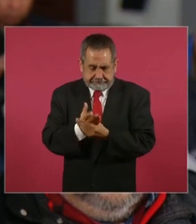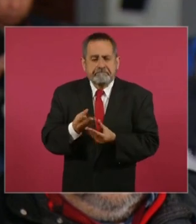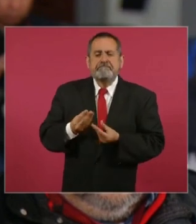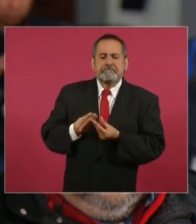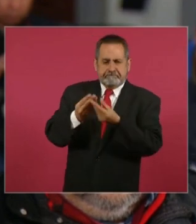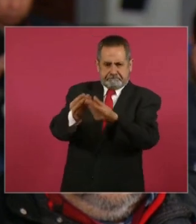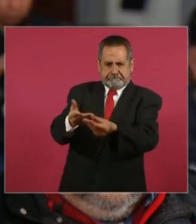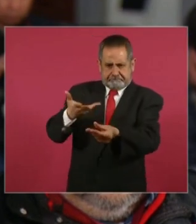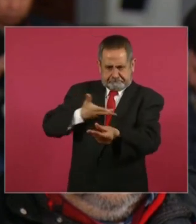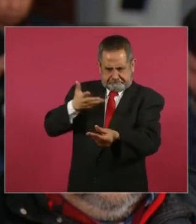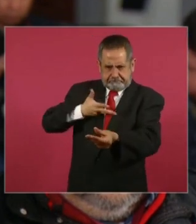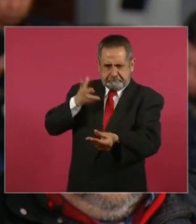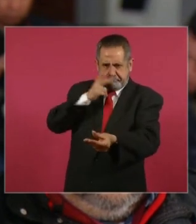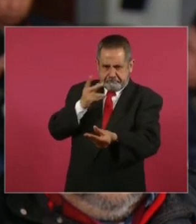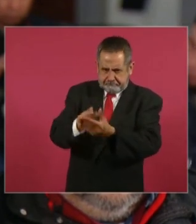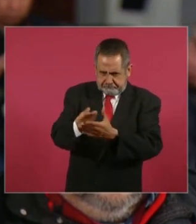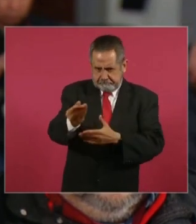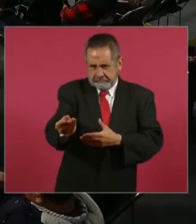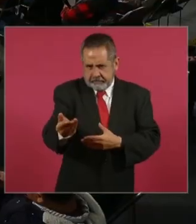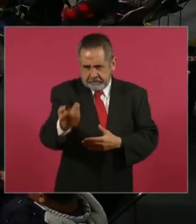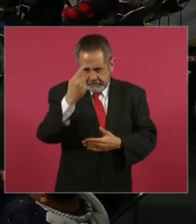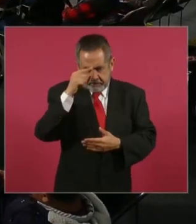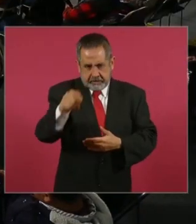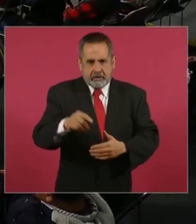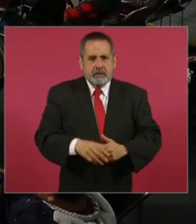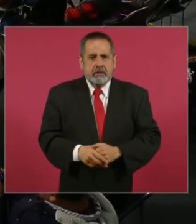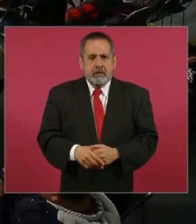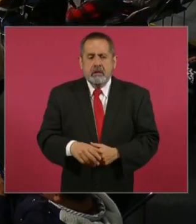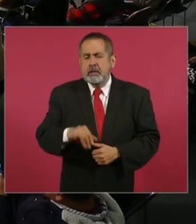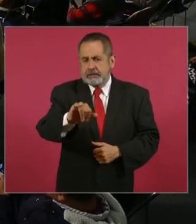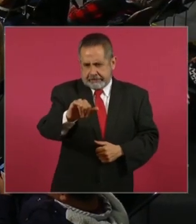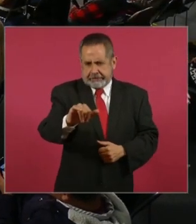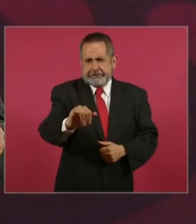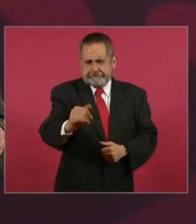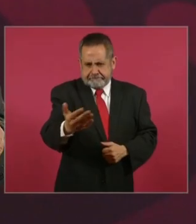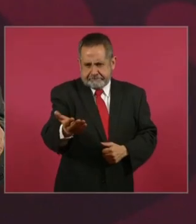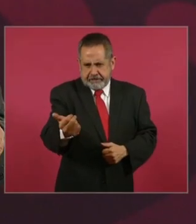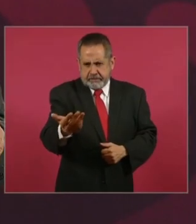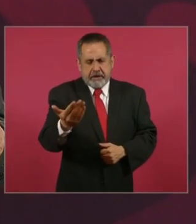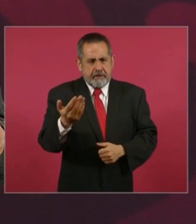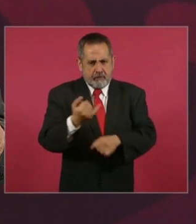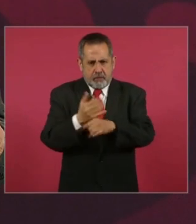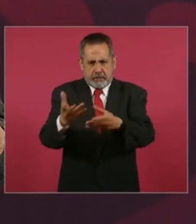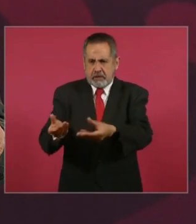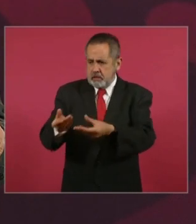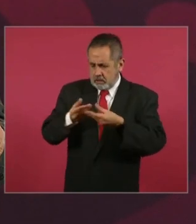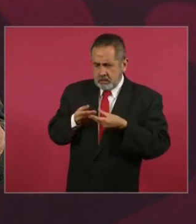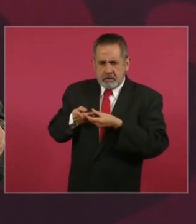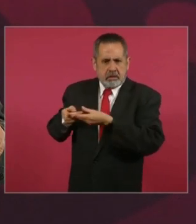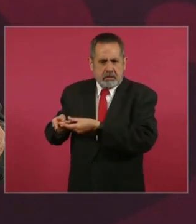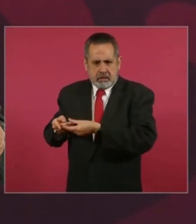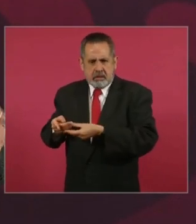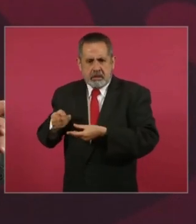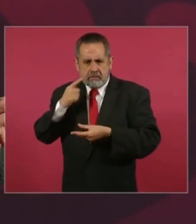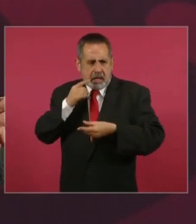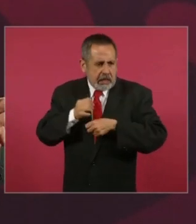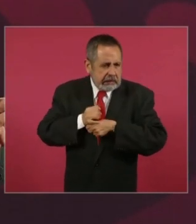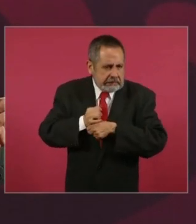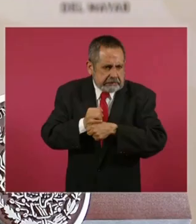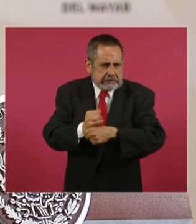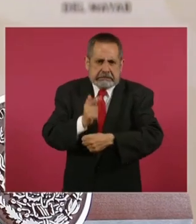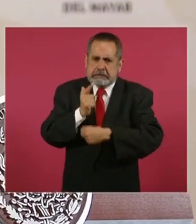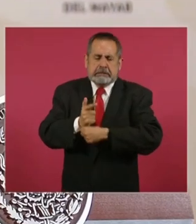venimos a presentar, señor presidente. Sí, déjanos la información. Se va a hacer la